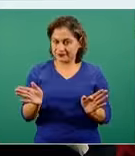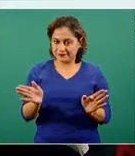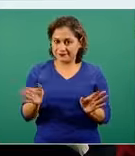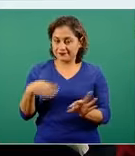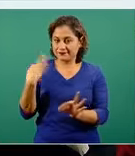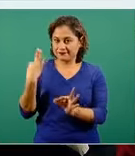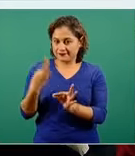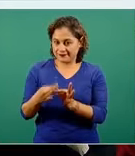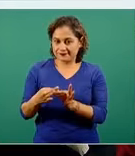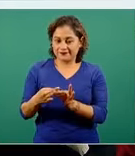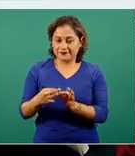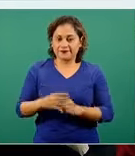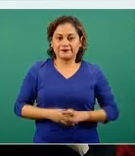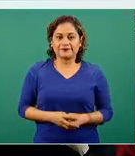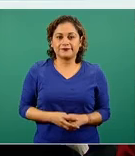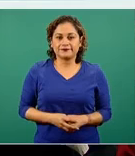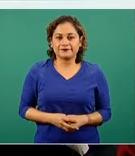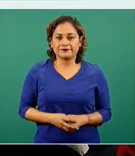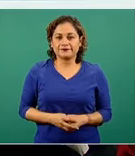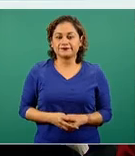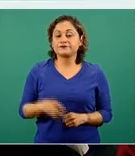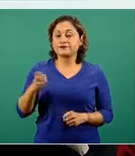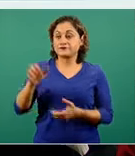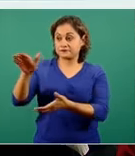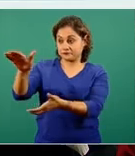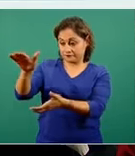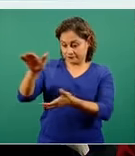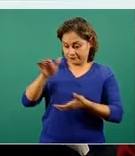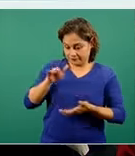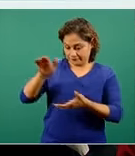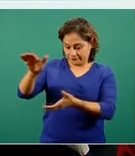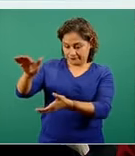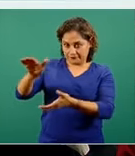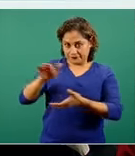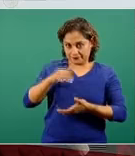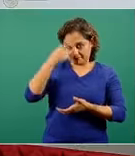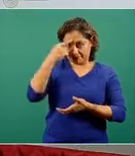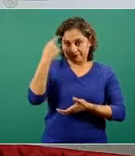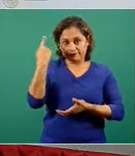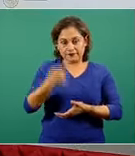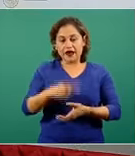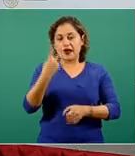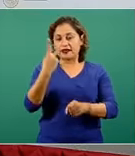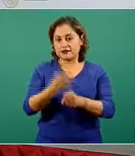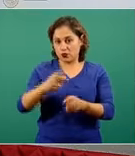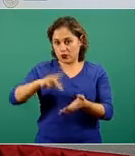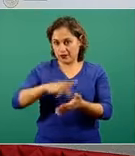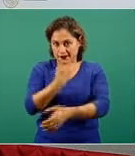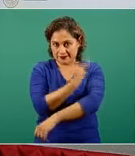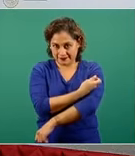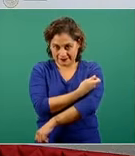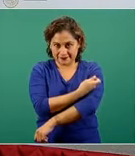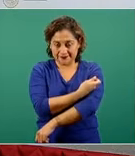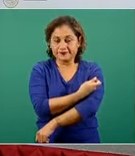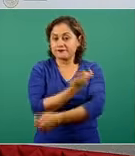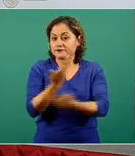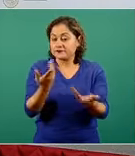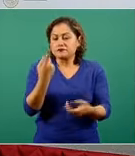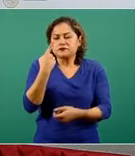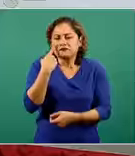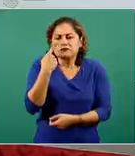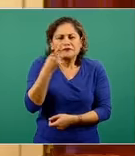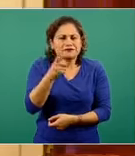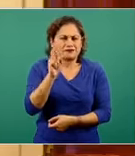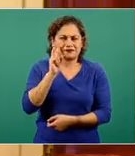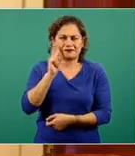están utilizando las dosis que les llegan para poder cubrir segundas dosis. Entonces, no es que Ciudad de México, Coahuila